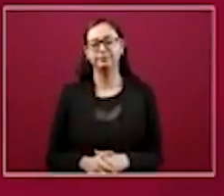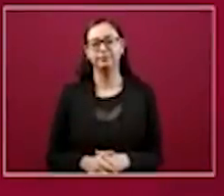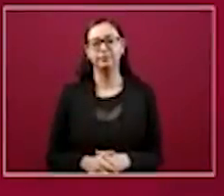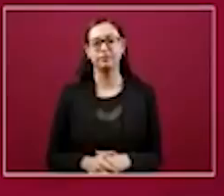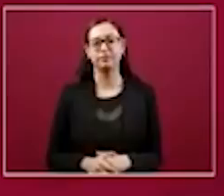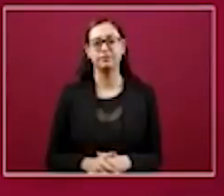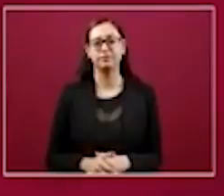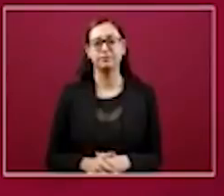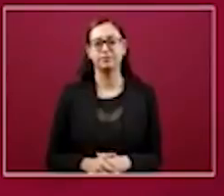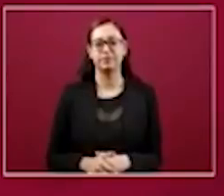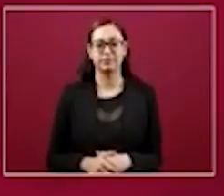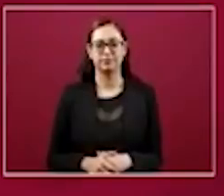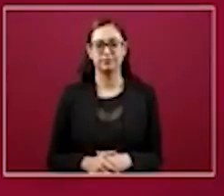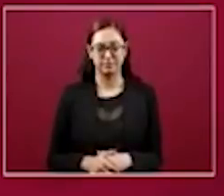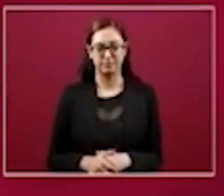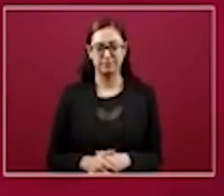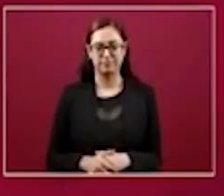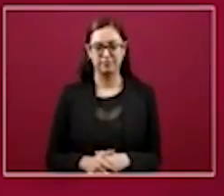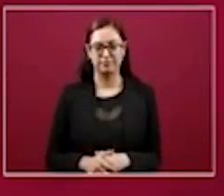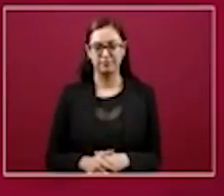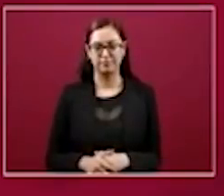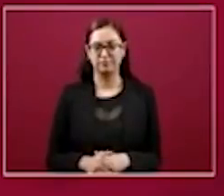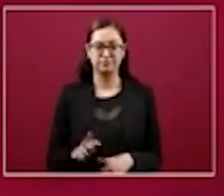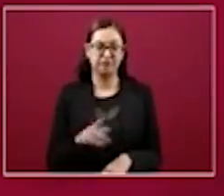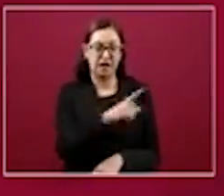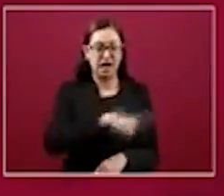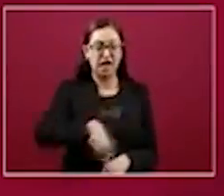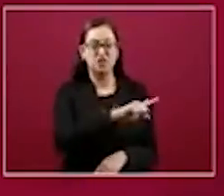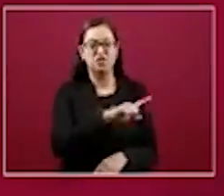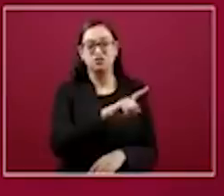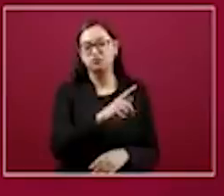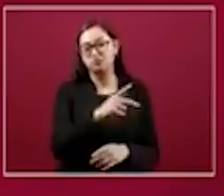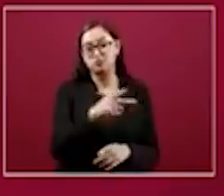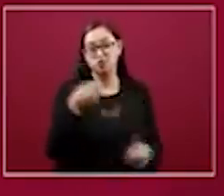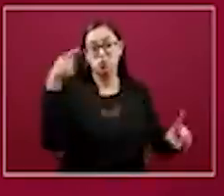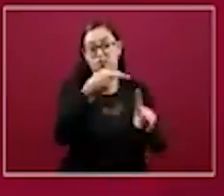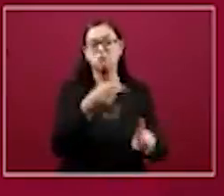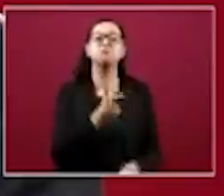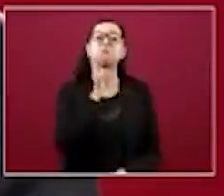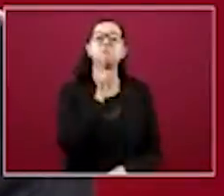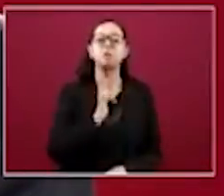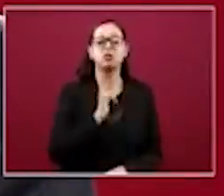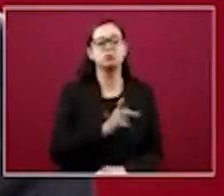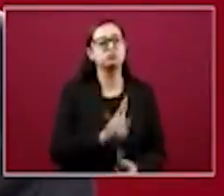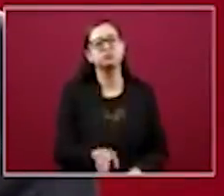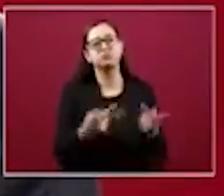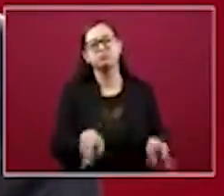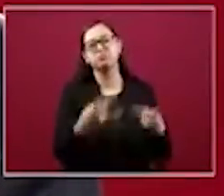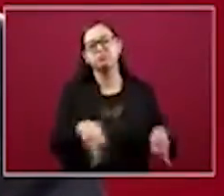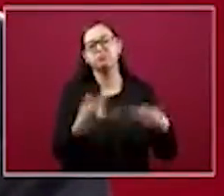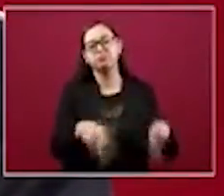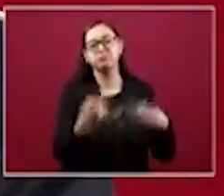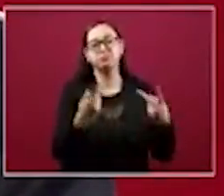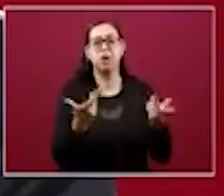Porque ellos apuestan más, ¿sí?, a que se venda el petróleo crudo, y que como vivimos